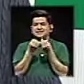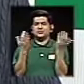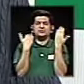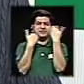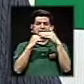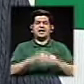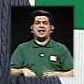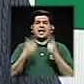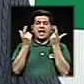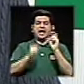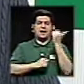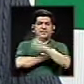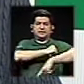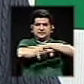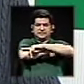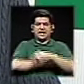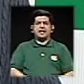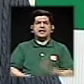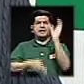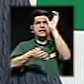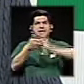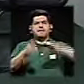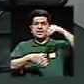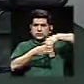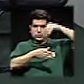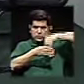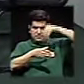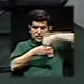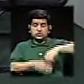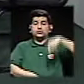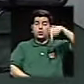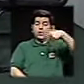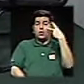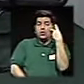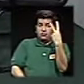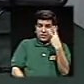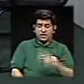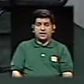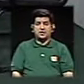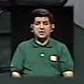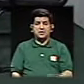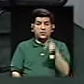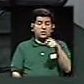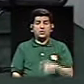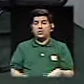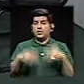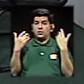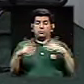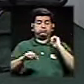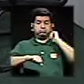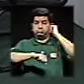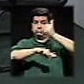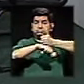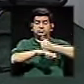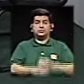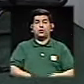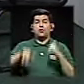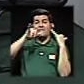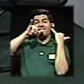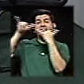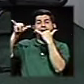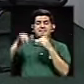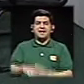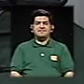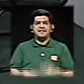capital extranjero en el capítulo de inversiones que hoy lo vemos verdad muy contundentemente establecido con la demanda que